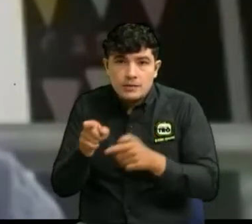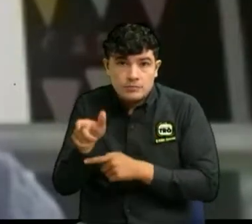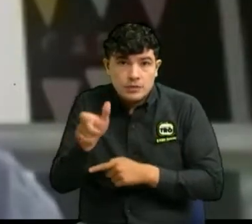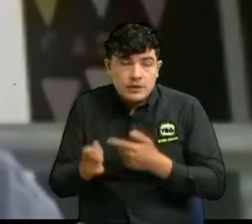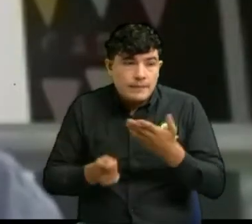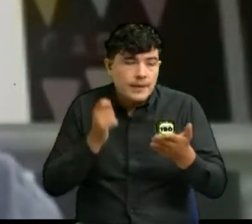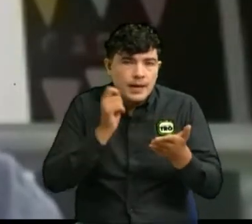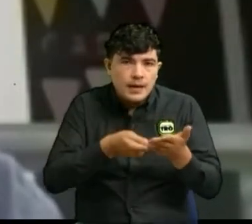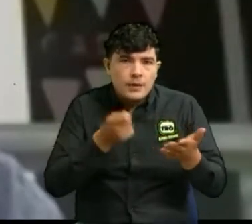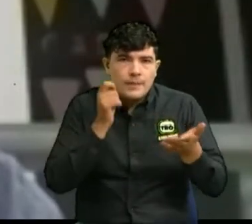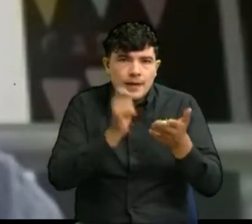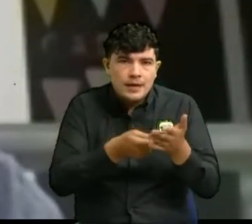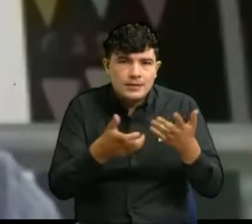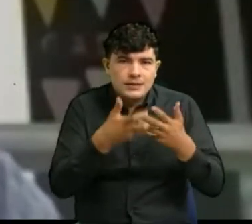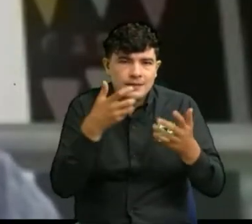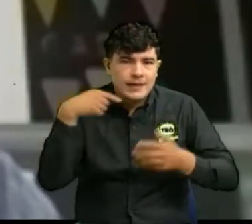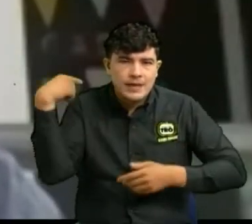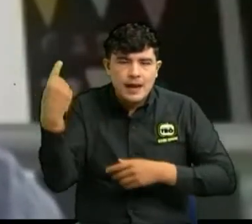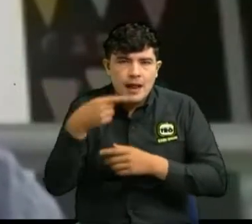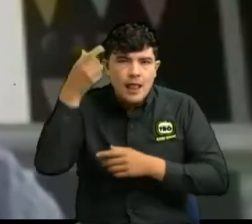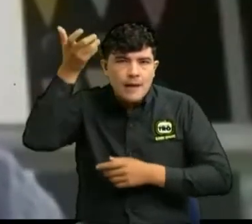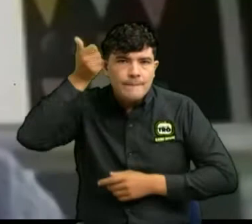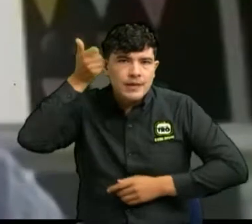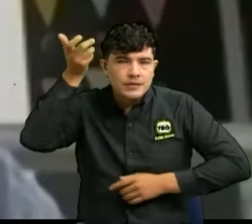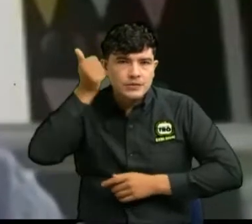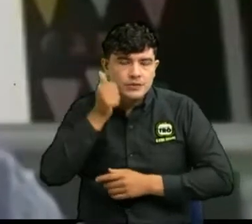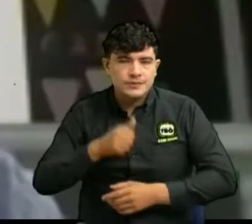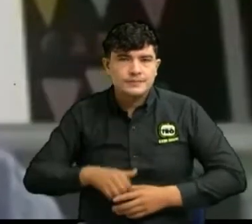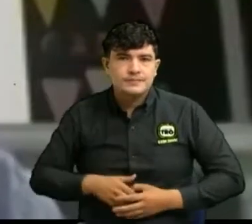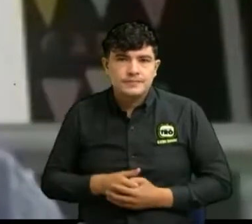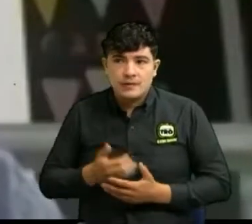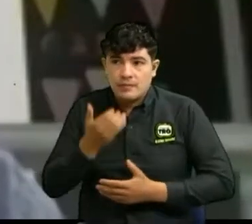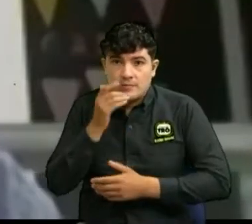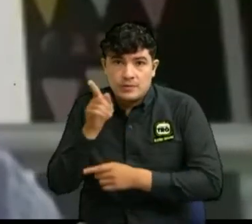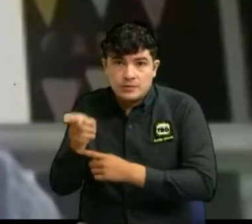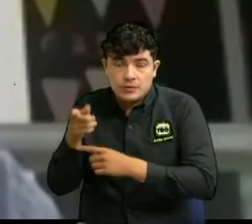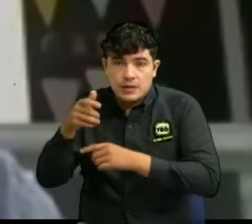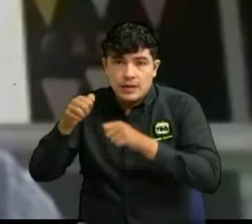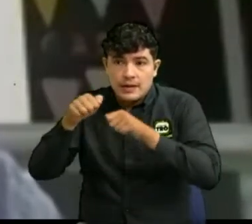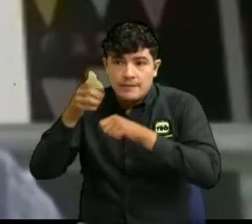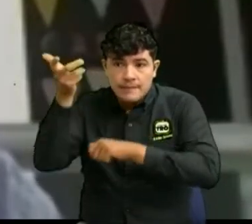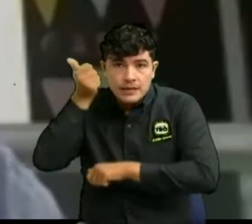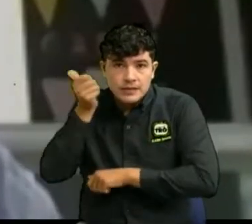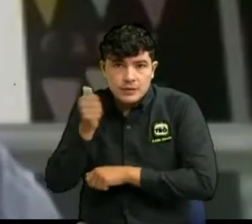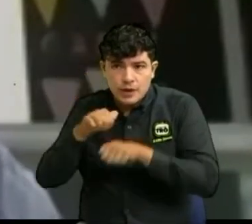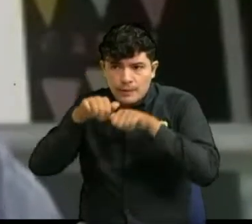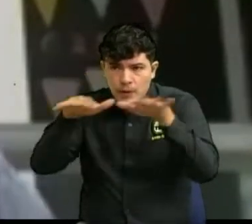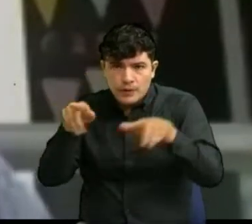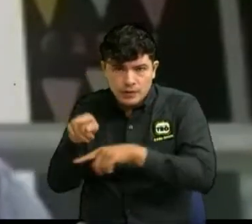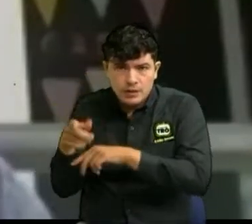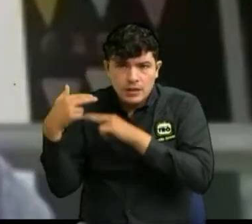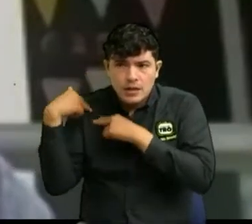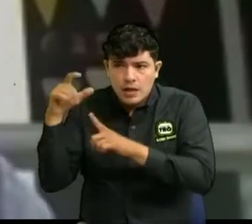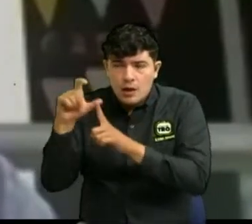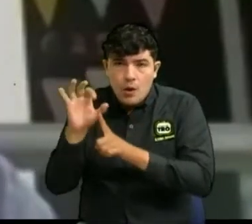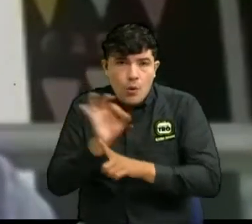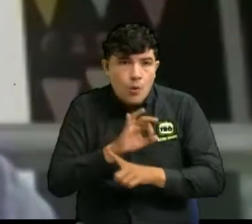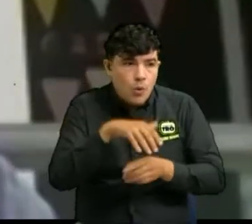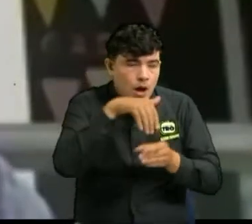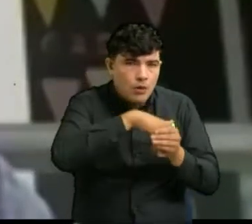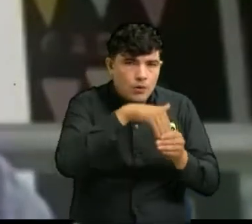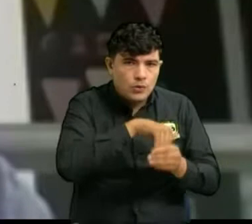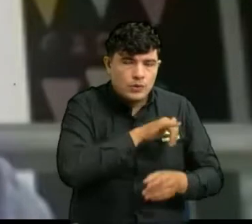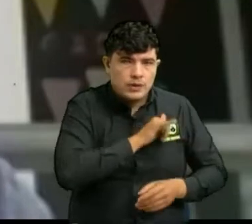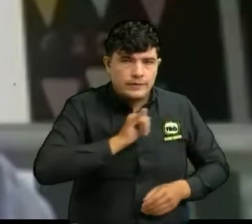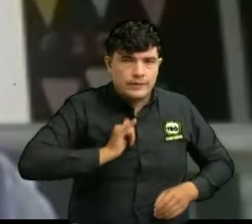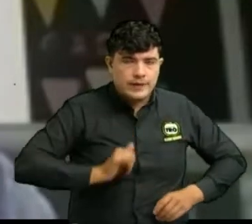cotizar en el sistema general de pensiones, es decir, en el régimen de prima media con prestación definida a cargo de Colpensiones o en el régimen de ahorro individual